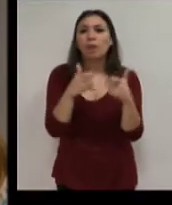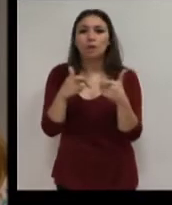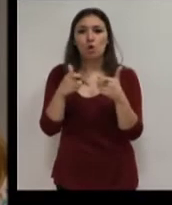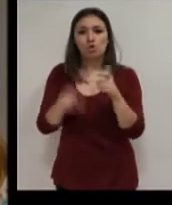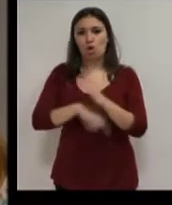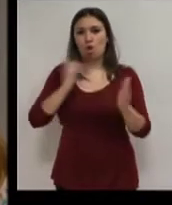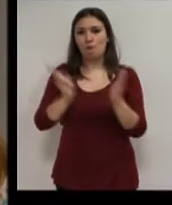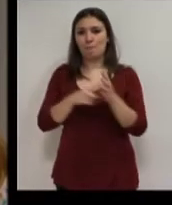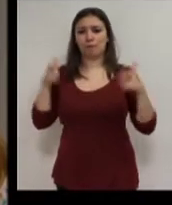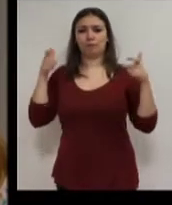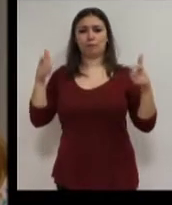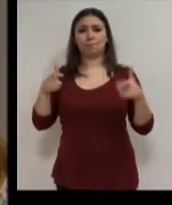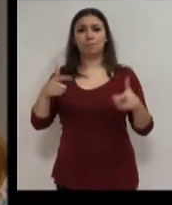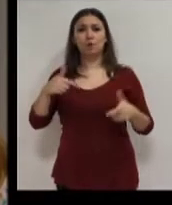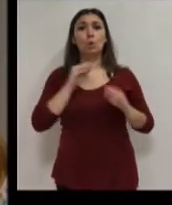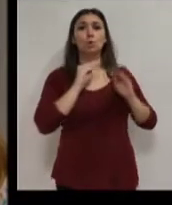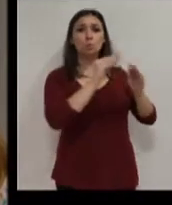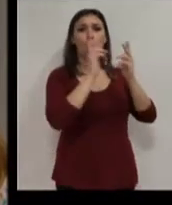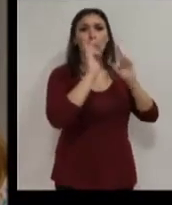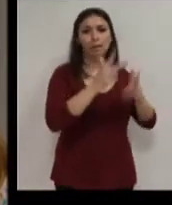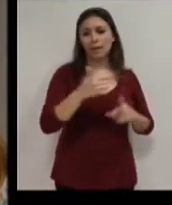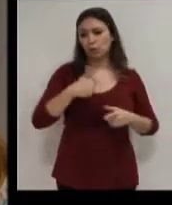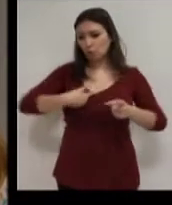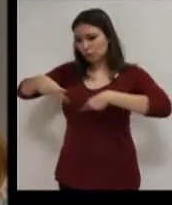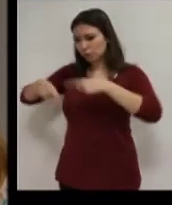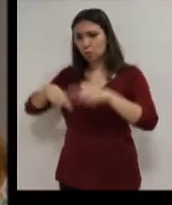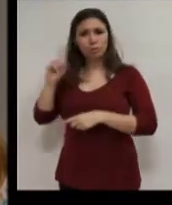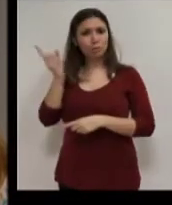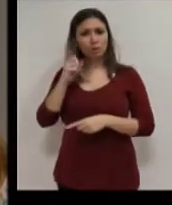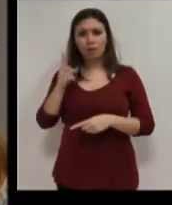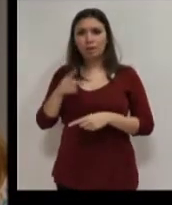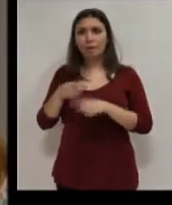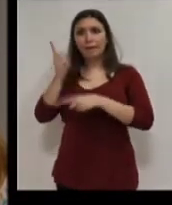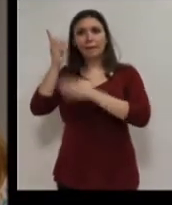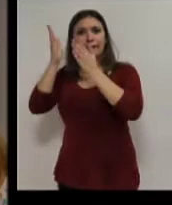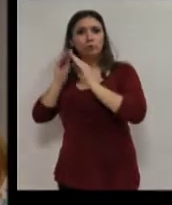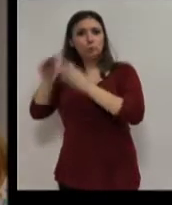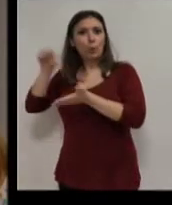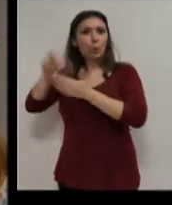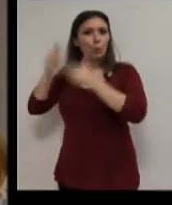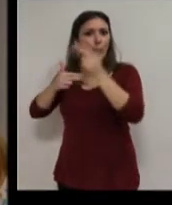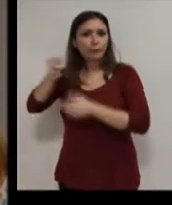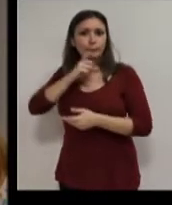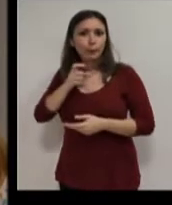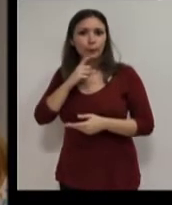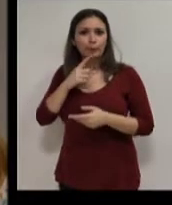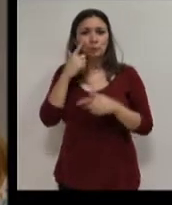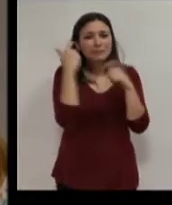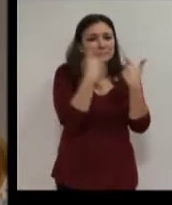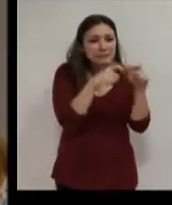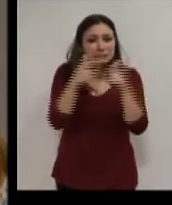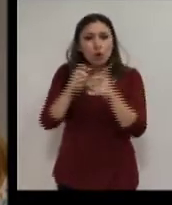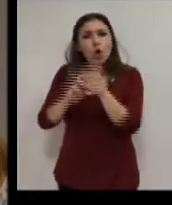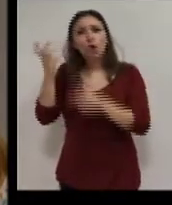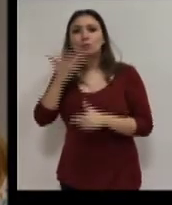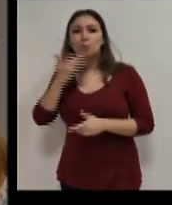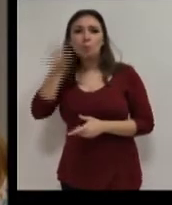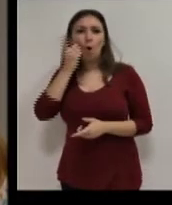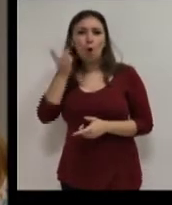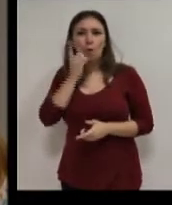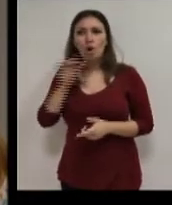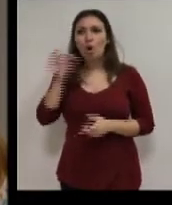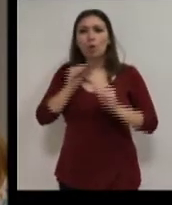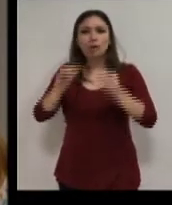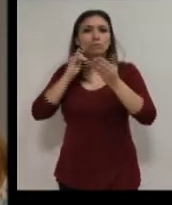oportuno el no pensar yo en los hoteles, tú en el transporte, fulanito en el urbanismo y otro